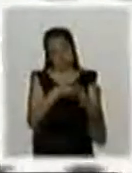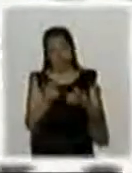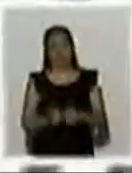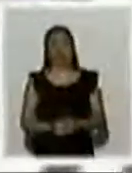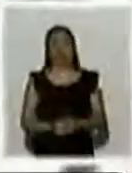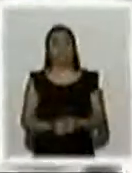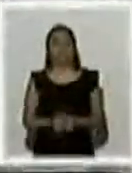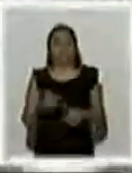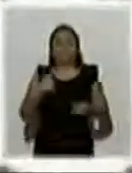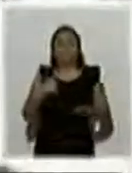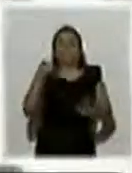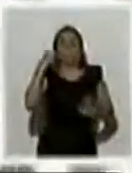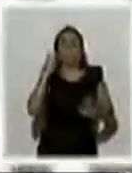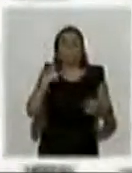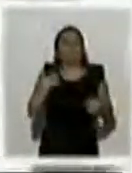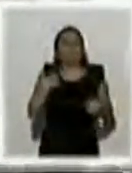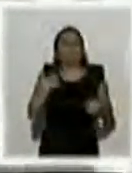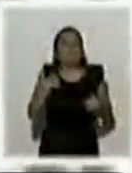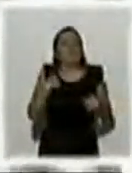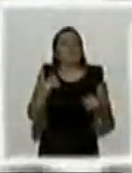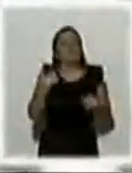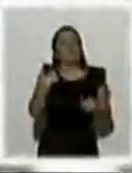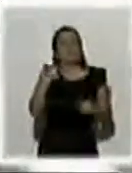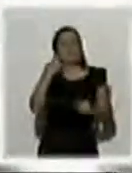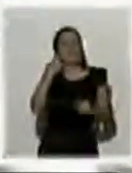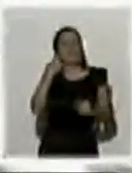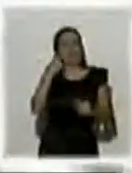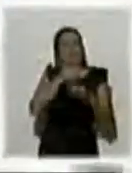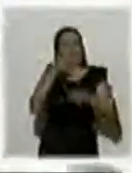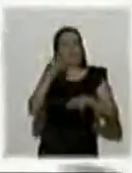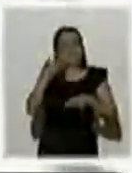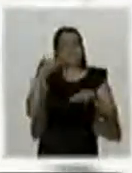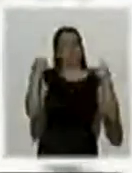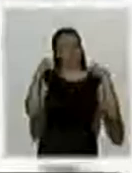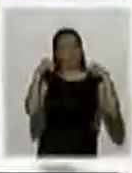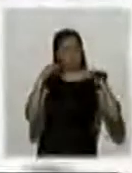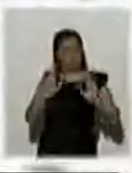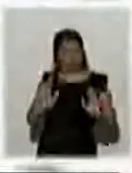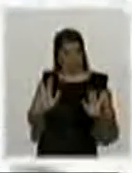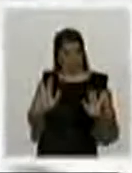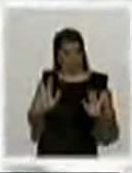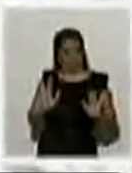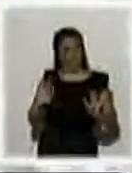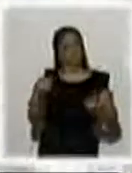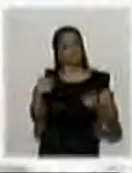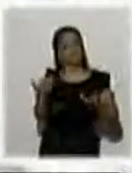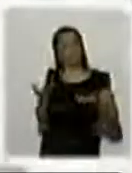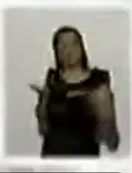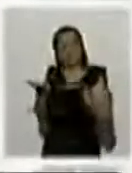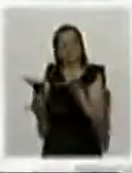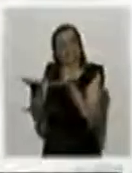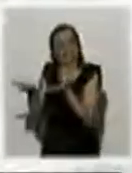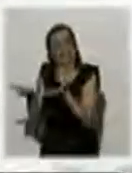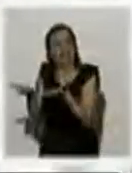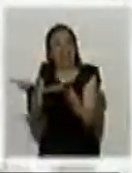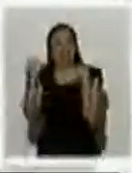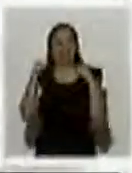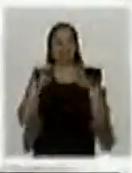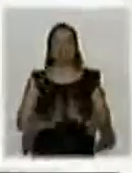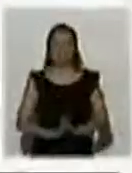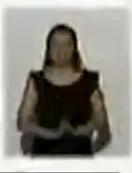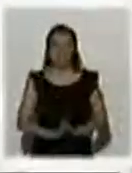acercar, como prevenir el deporte a estos chicos. Y tenemos que construir políticas